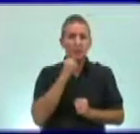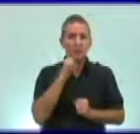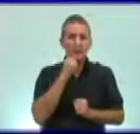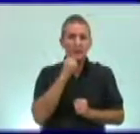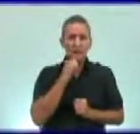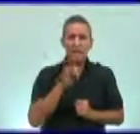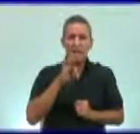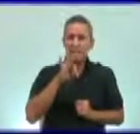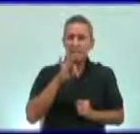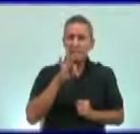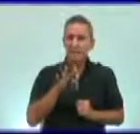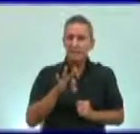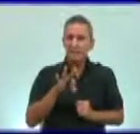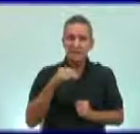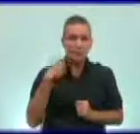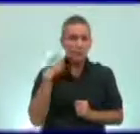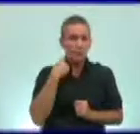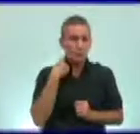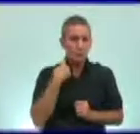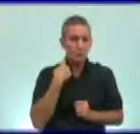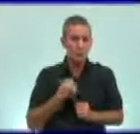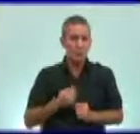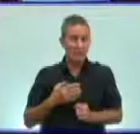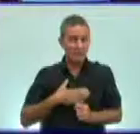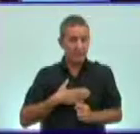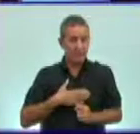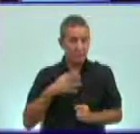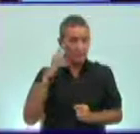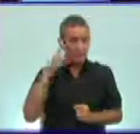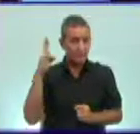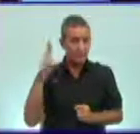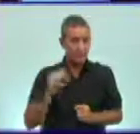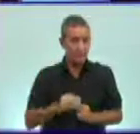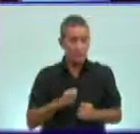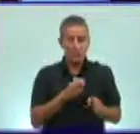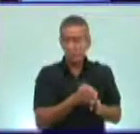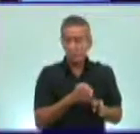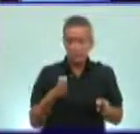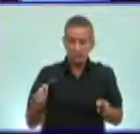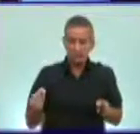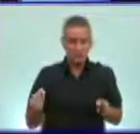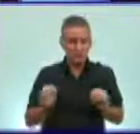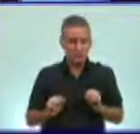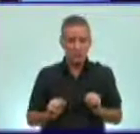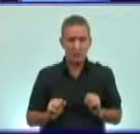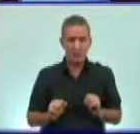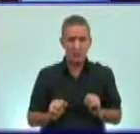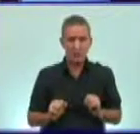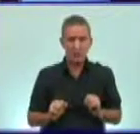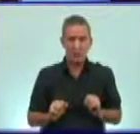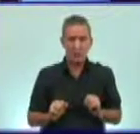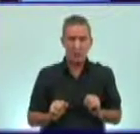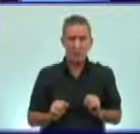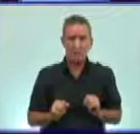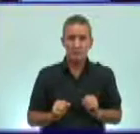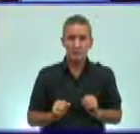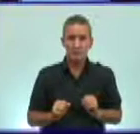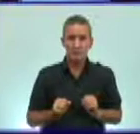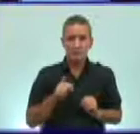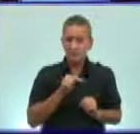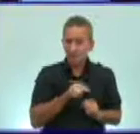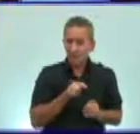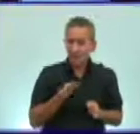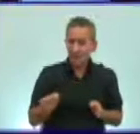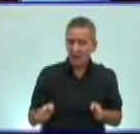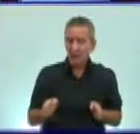propia dirección de la revolución está hablando de 2 mandatos, de un periodo limitado, ¿no?, en términos democráticos. Y en ello está